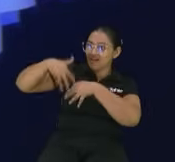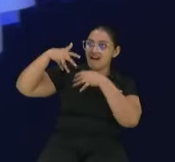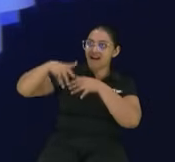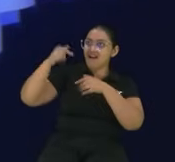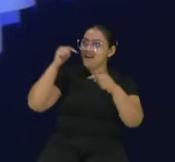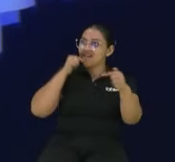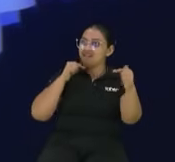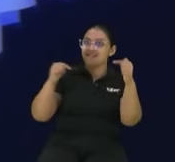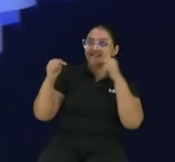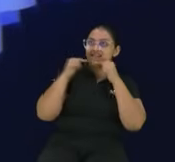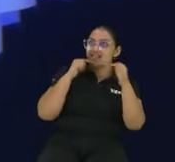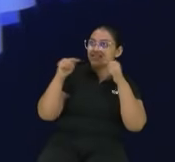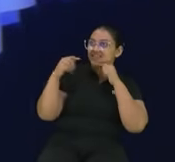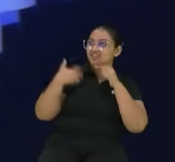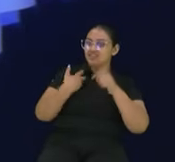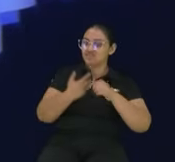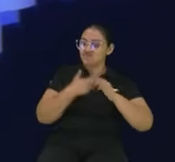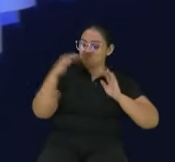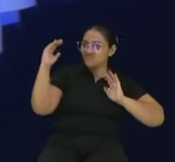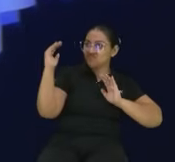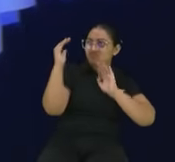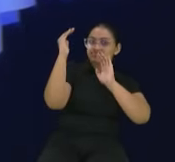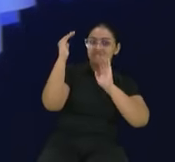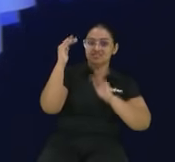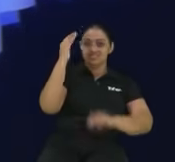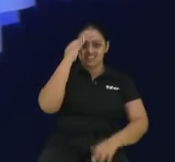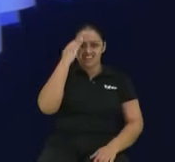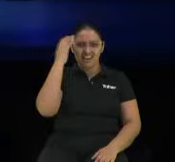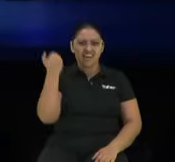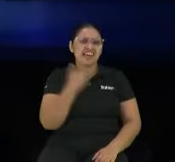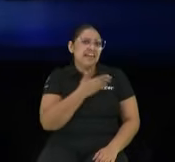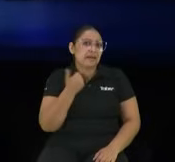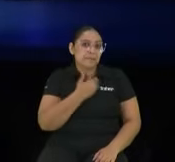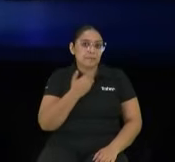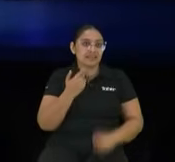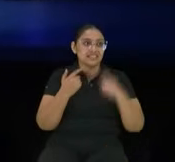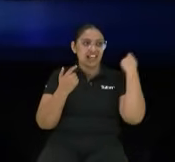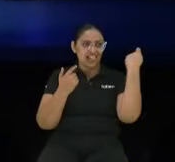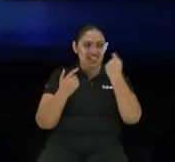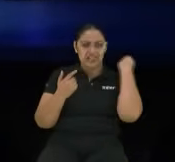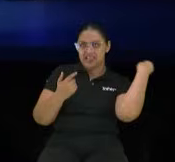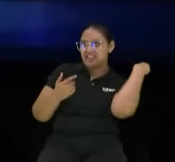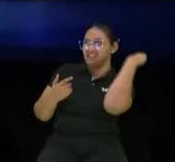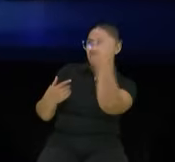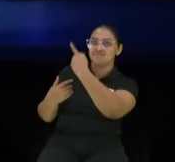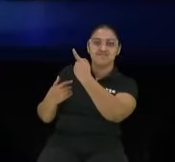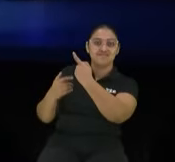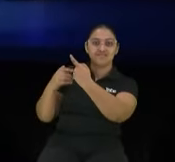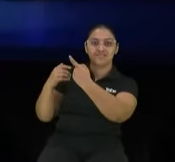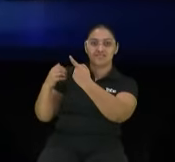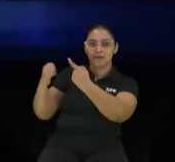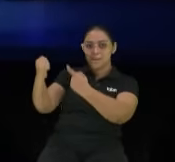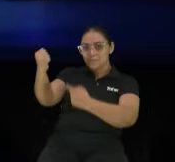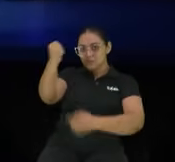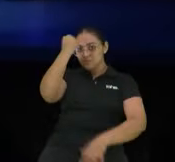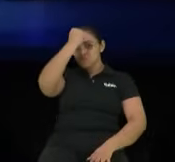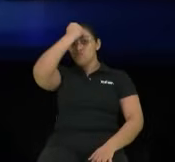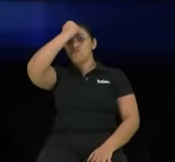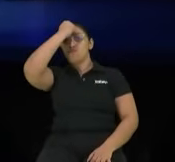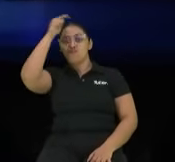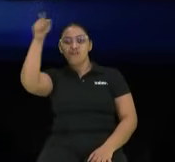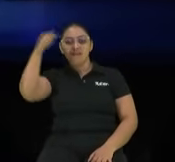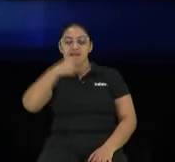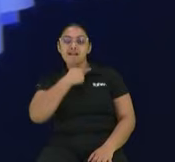desafiado Adivinen qué pasó Ahí sucedió una Victoria Si eso se lo va a darelo de corazón Pero por qué hubo Victoria porque él